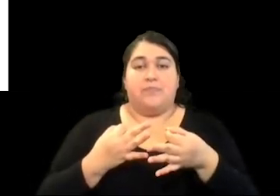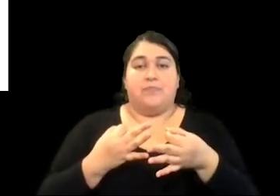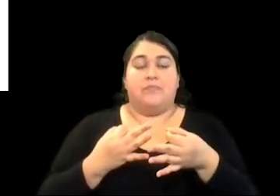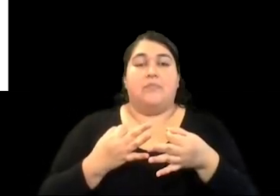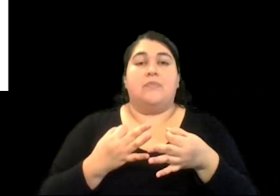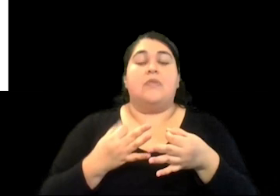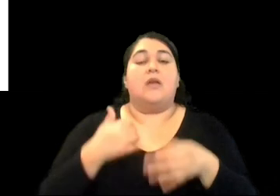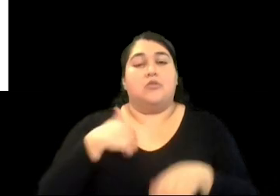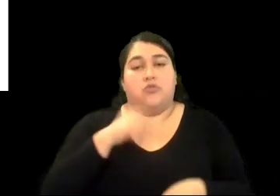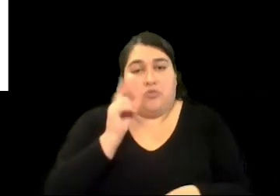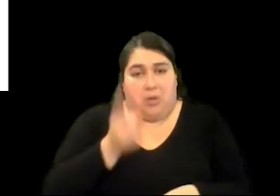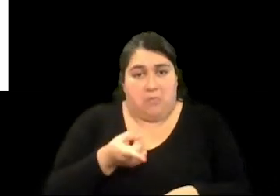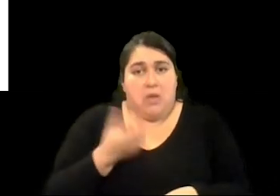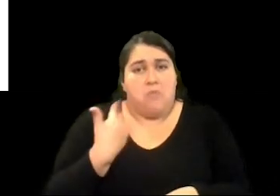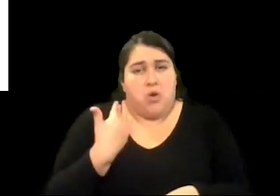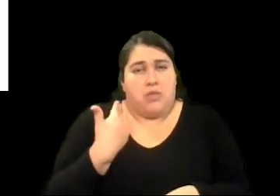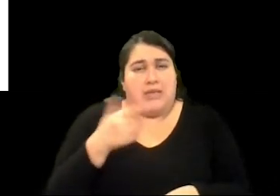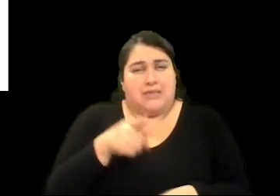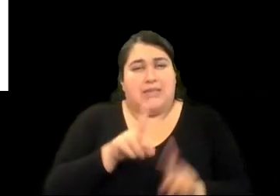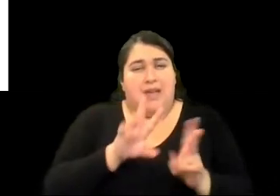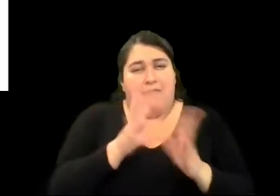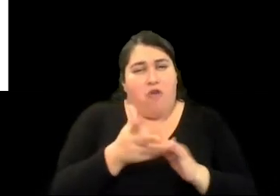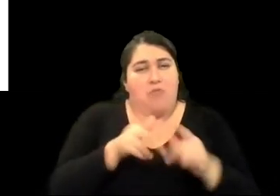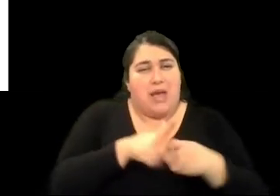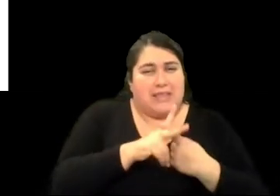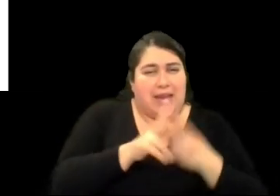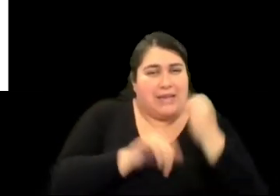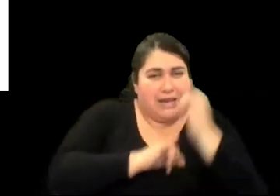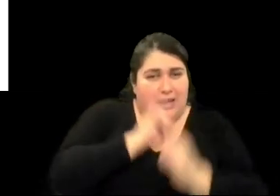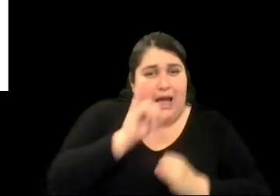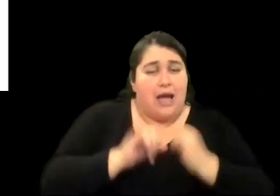yo podría dar la cuestión técnica, pero debería tener